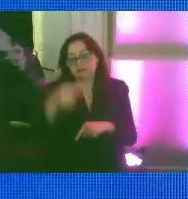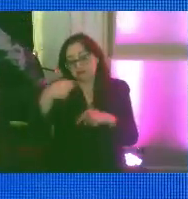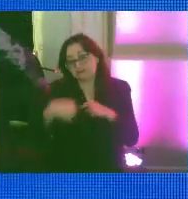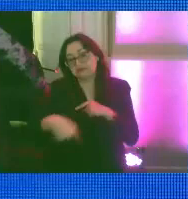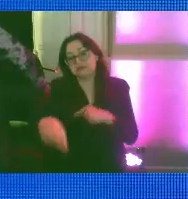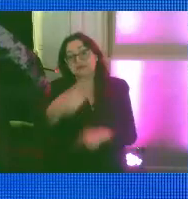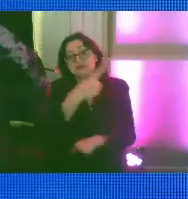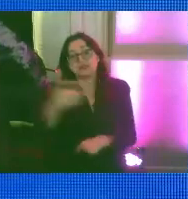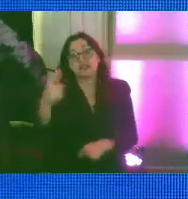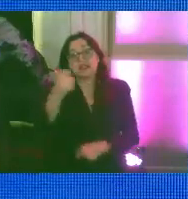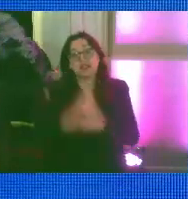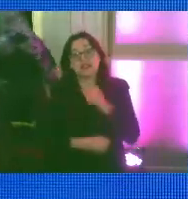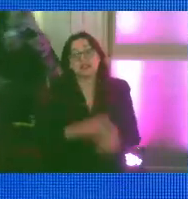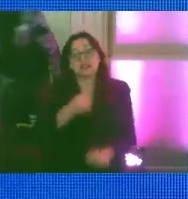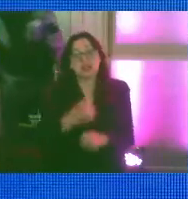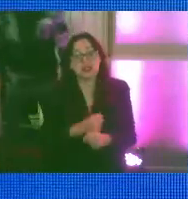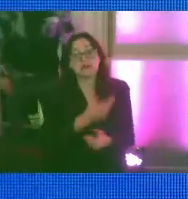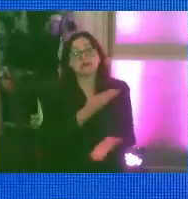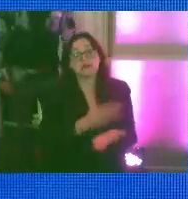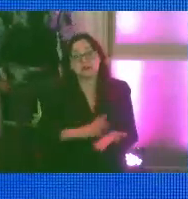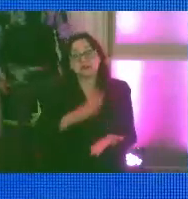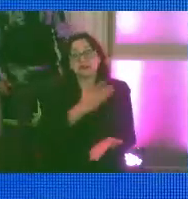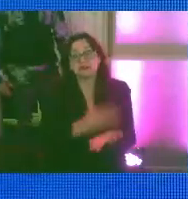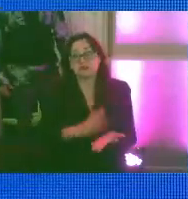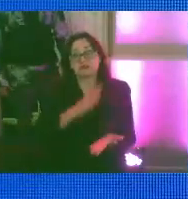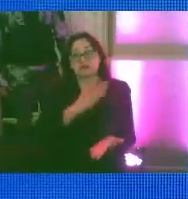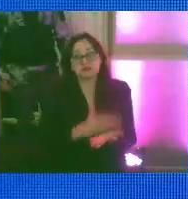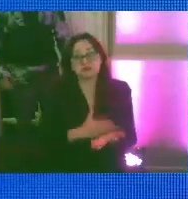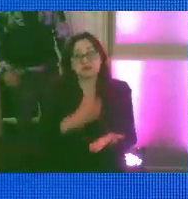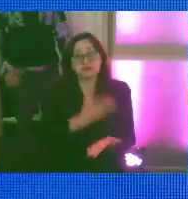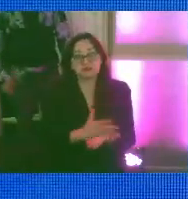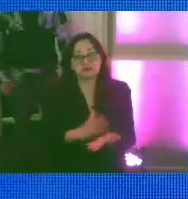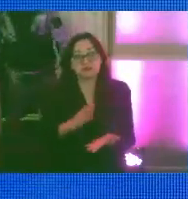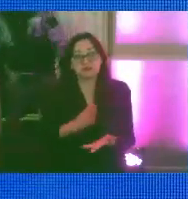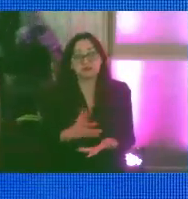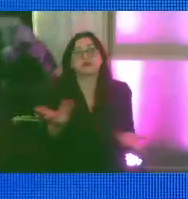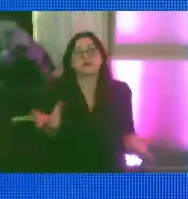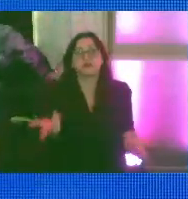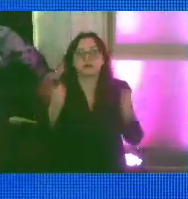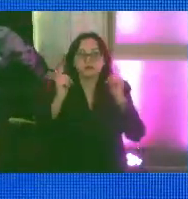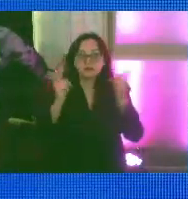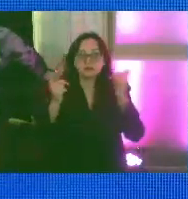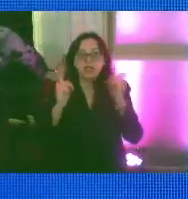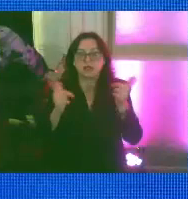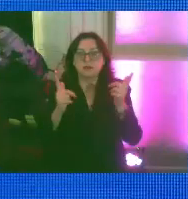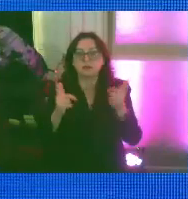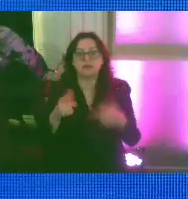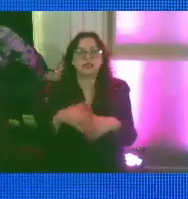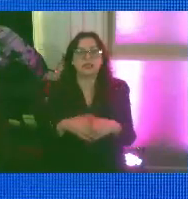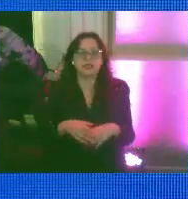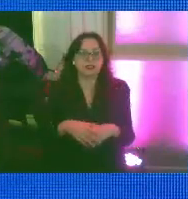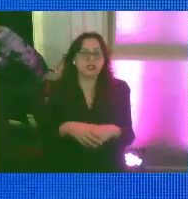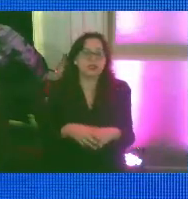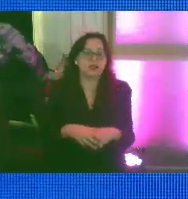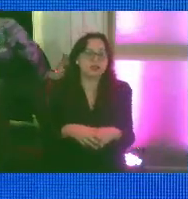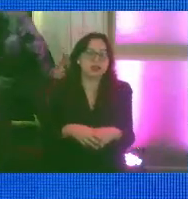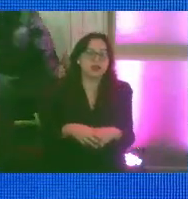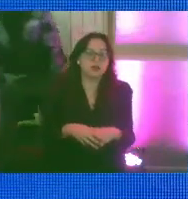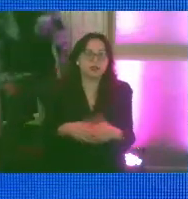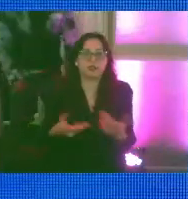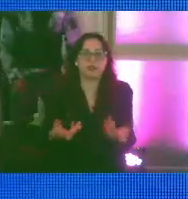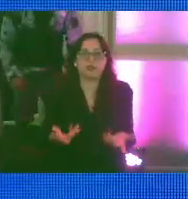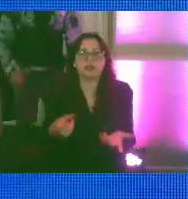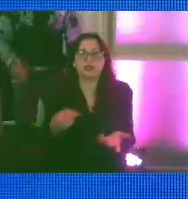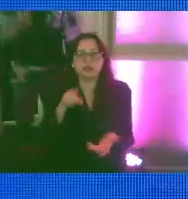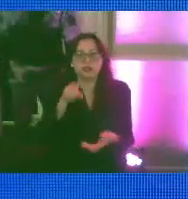¿no? Ojalá nosotras, que somos siempre las que mejor pagamos, las mejor organizadas y no sé qué,